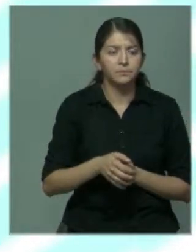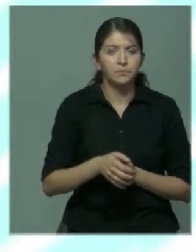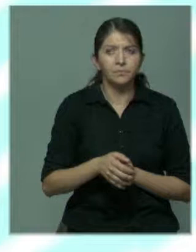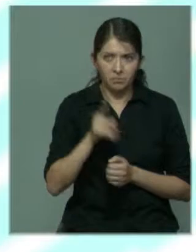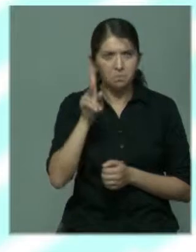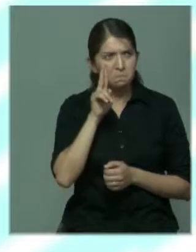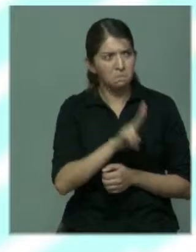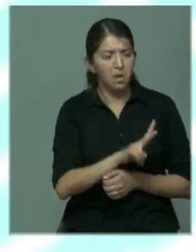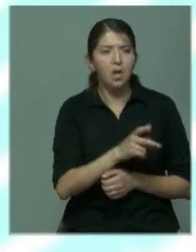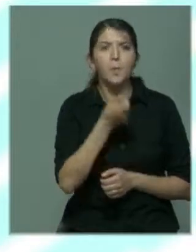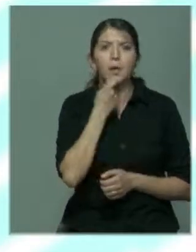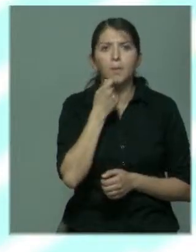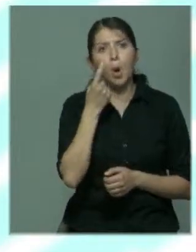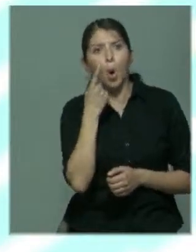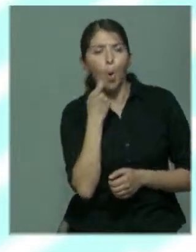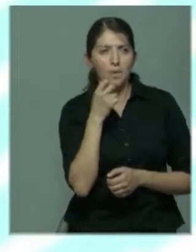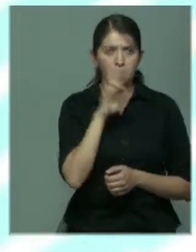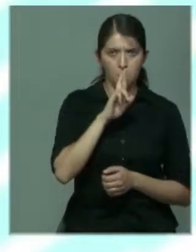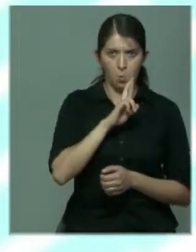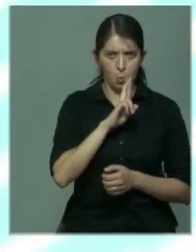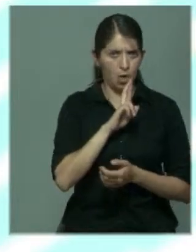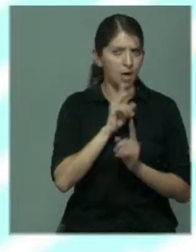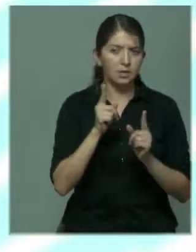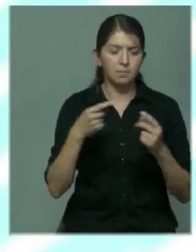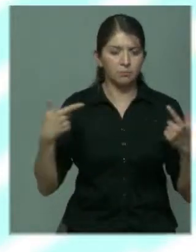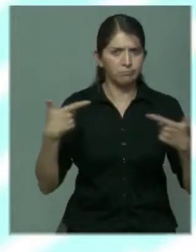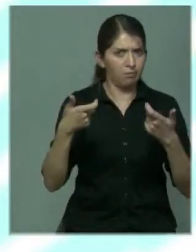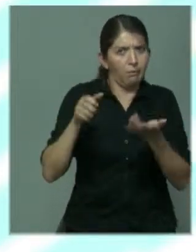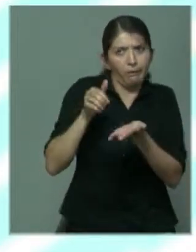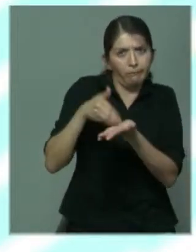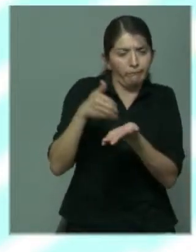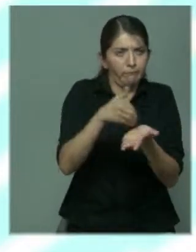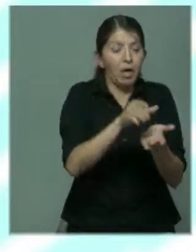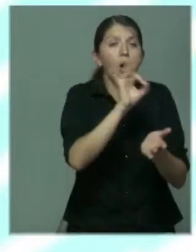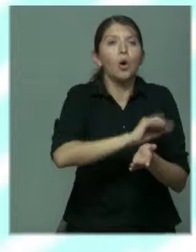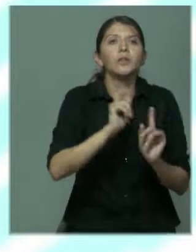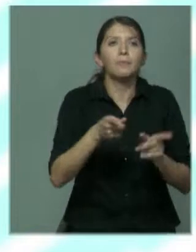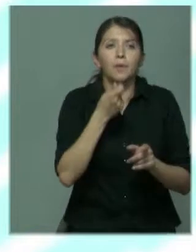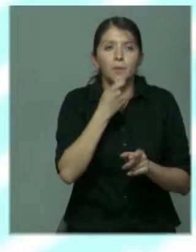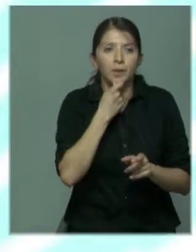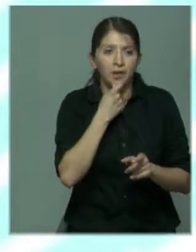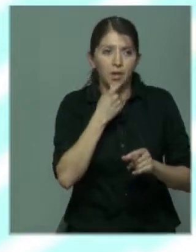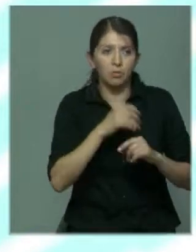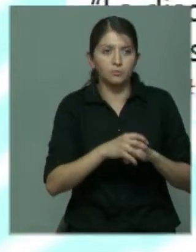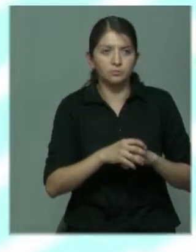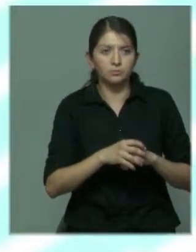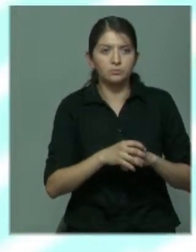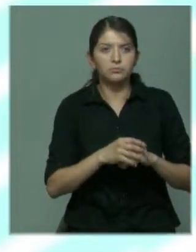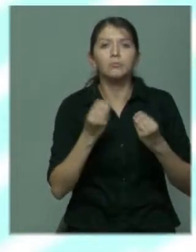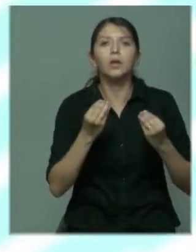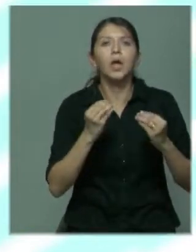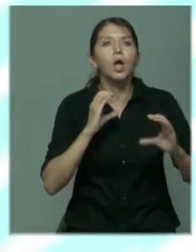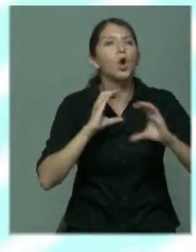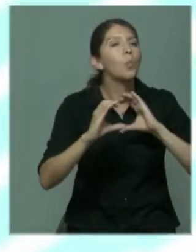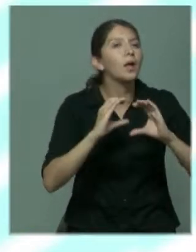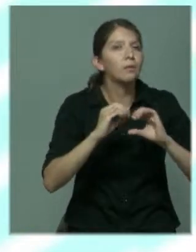nivel de machismo, sexismo, xenofobia que maneja la sociedad argentina y las empresas de medios comunicativos, y no nos vamos a quedar sin hablar, obviamente, de los medios de